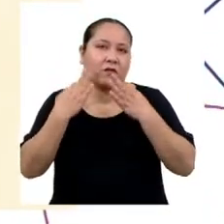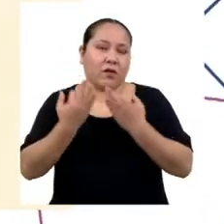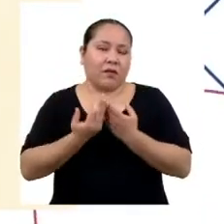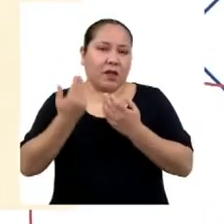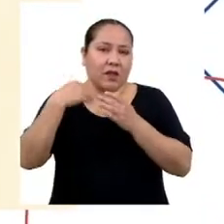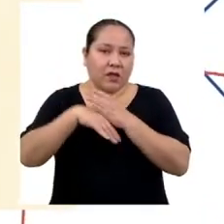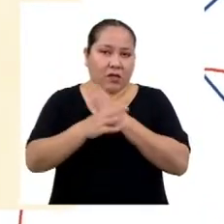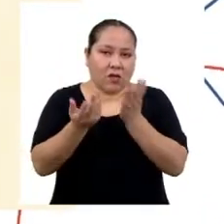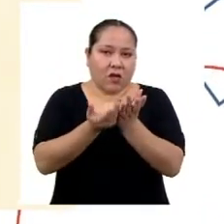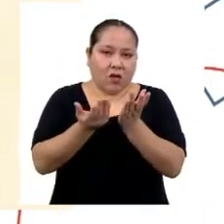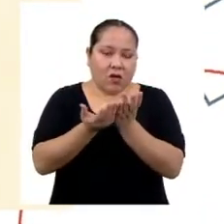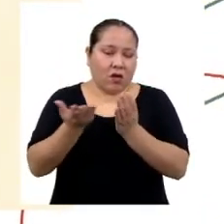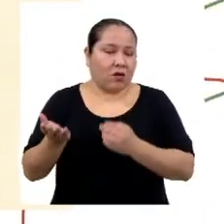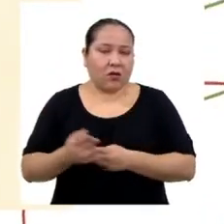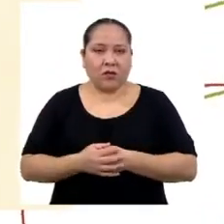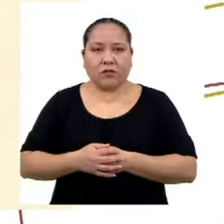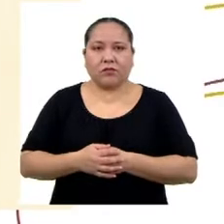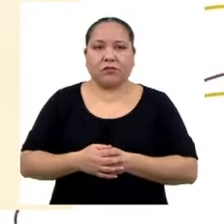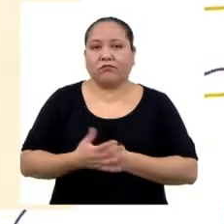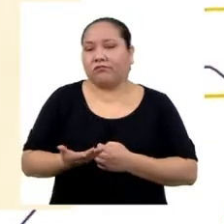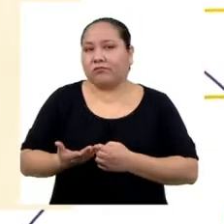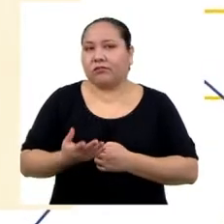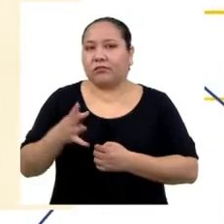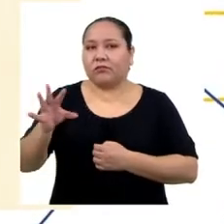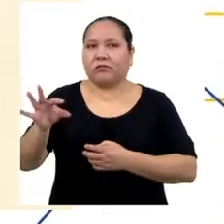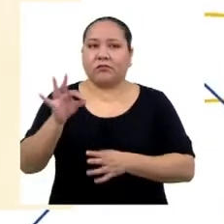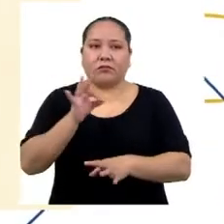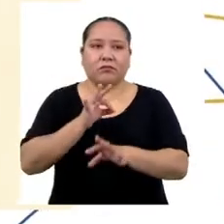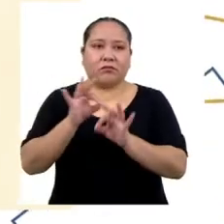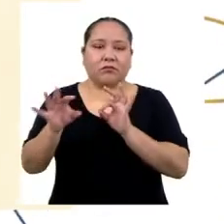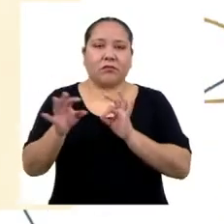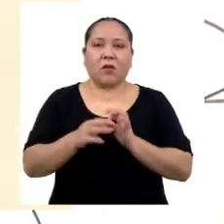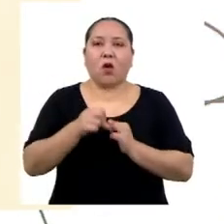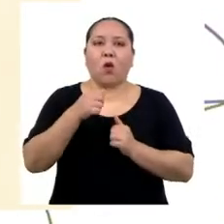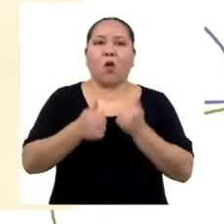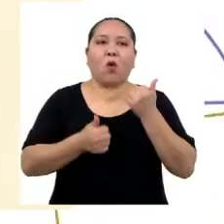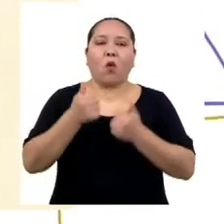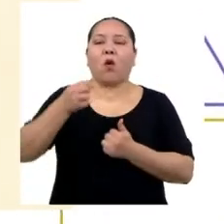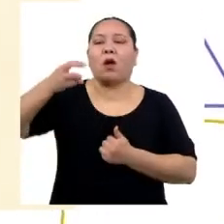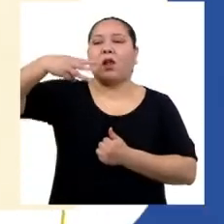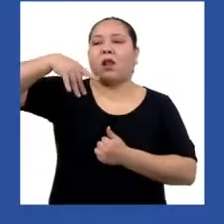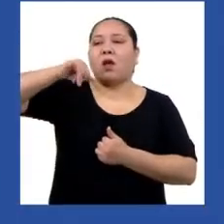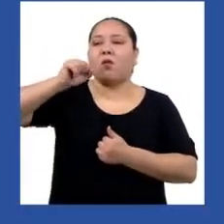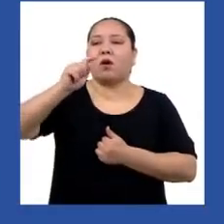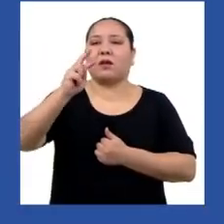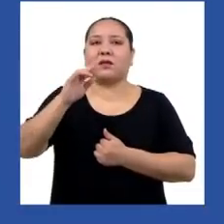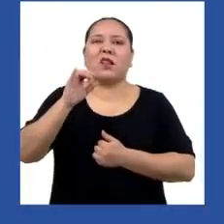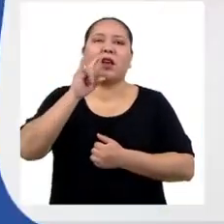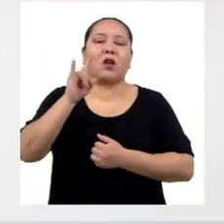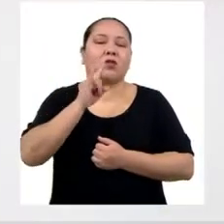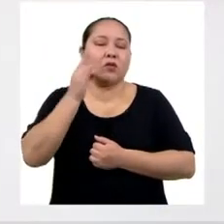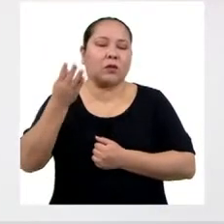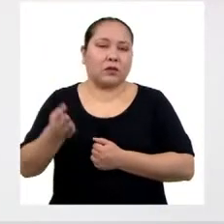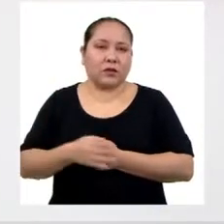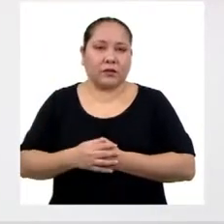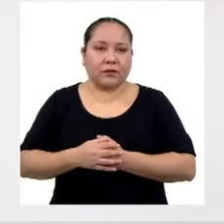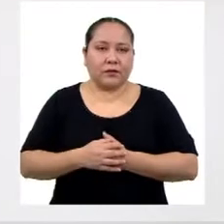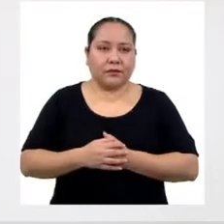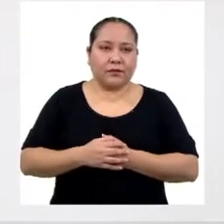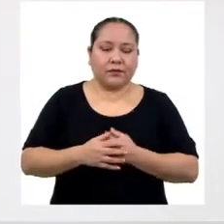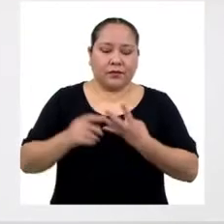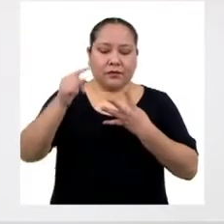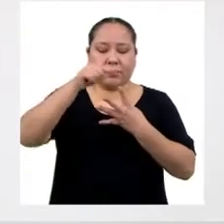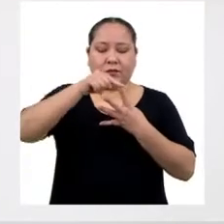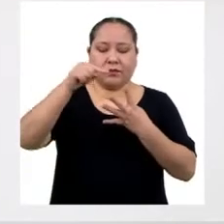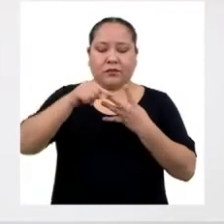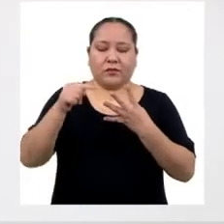colegio. Entonces, nos toca definir qué tipo de muestra vamos a utilizar. Son 4 las